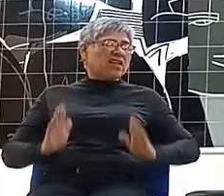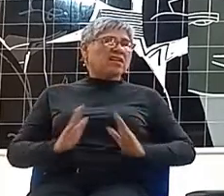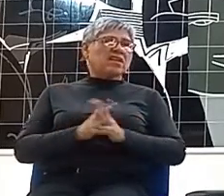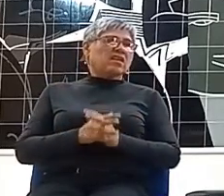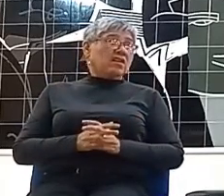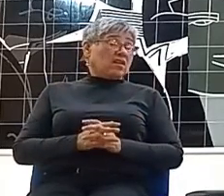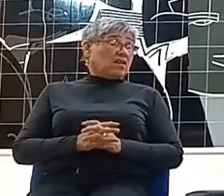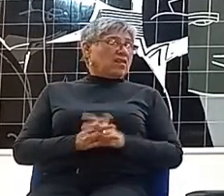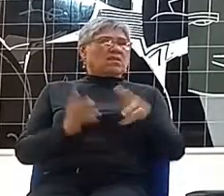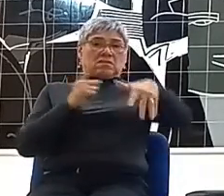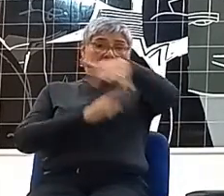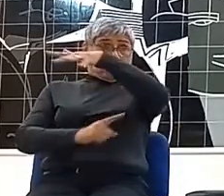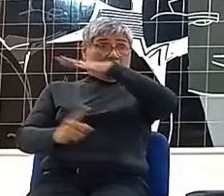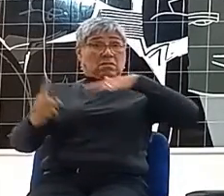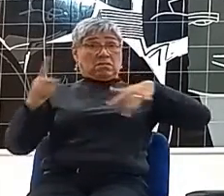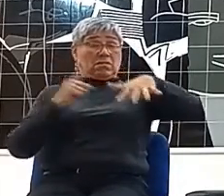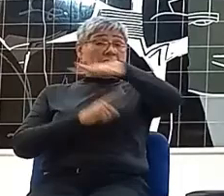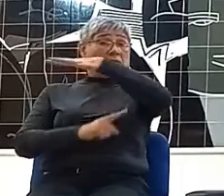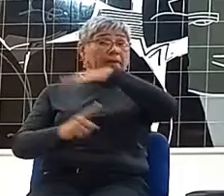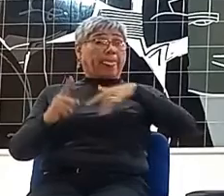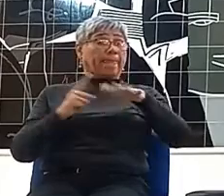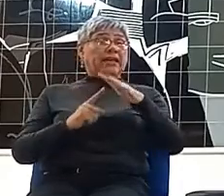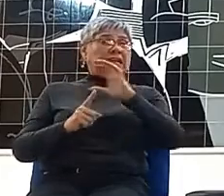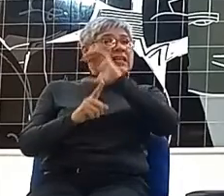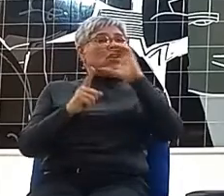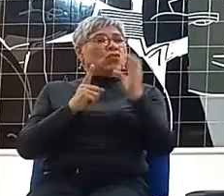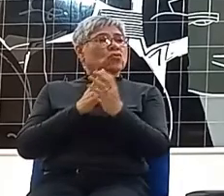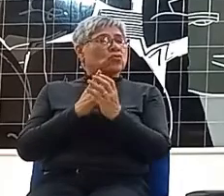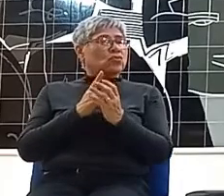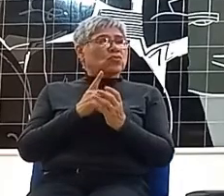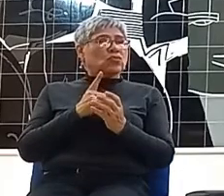consideraciones en torno del ámbito de la cultura